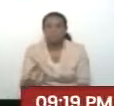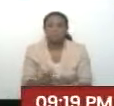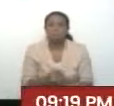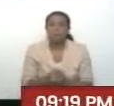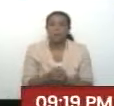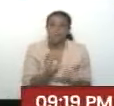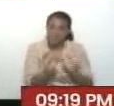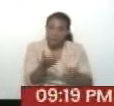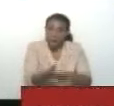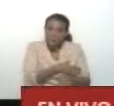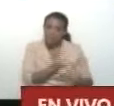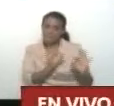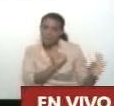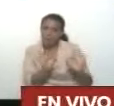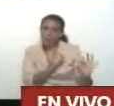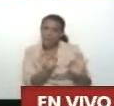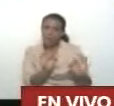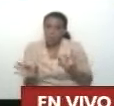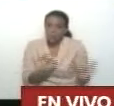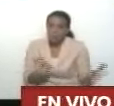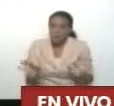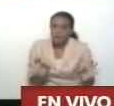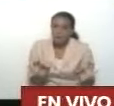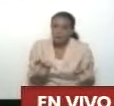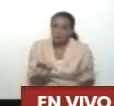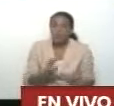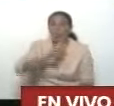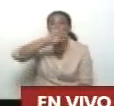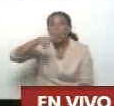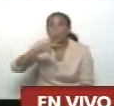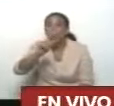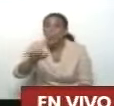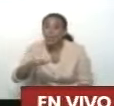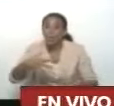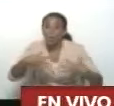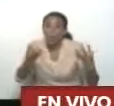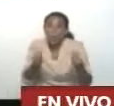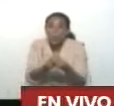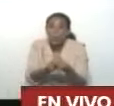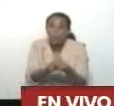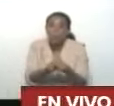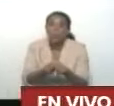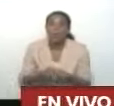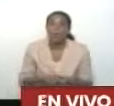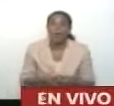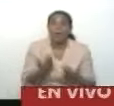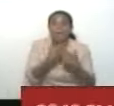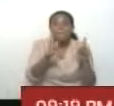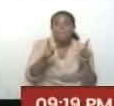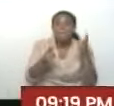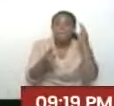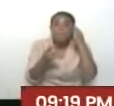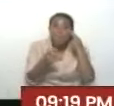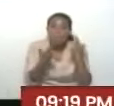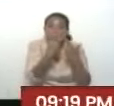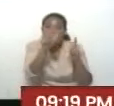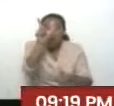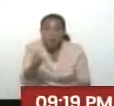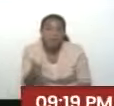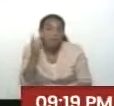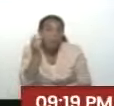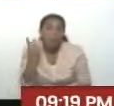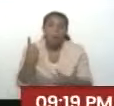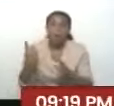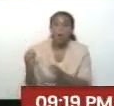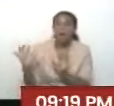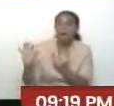Prepárate un buen espectáculo. Porque en Junín estuvieron juntos Bolívar y Manuela. Y